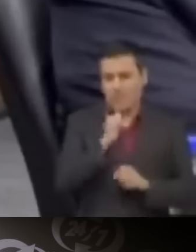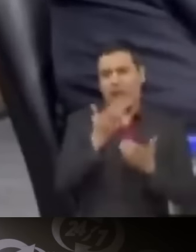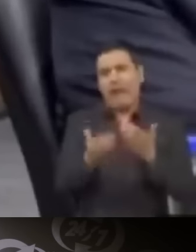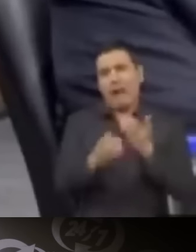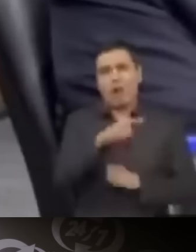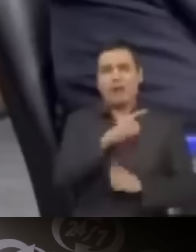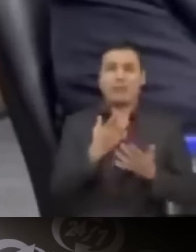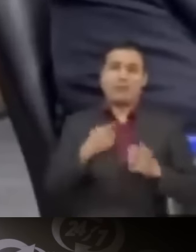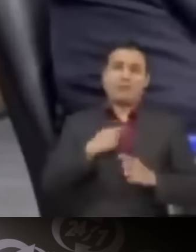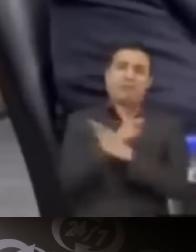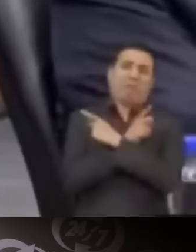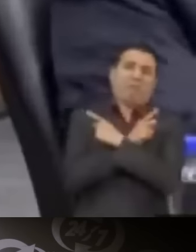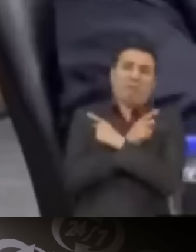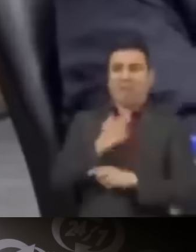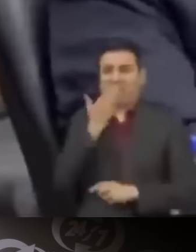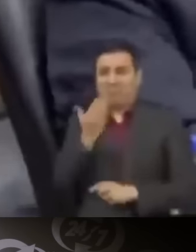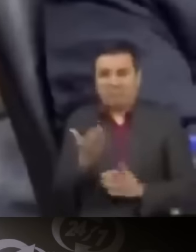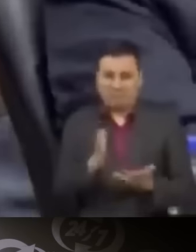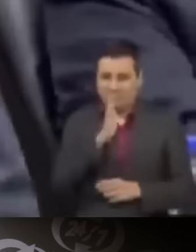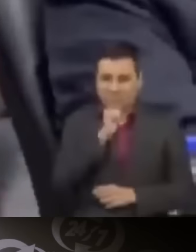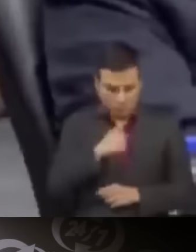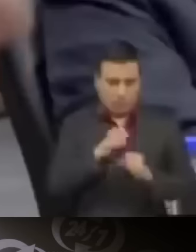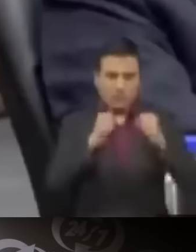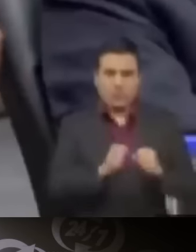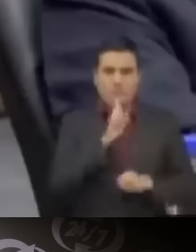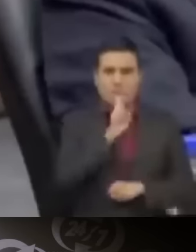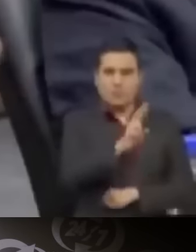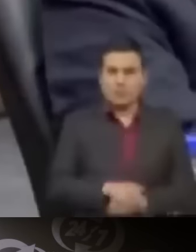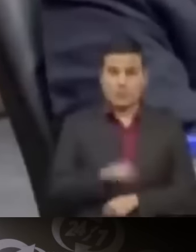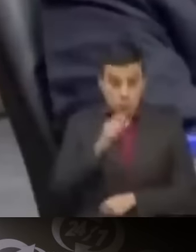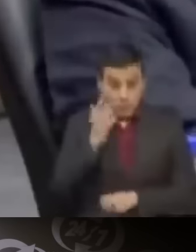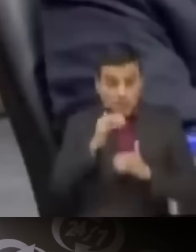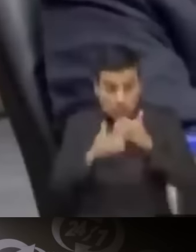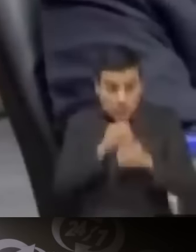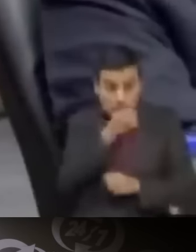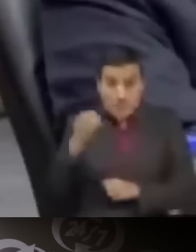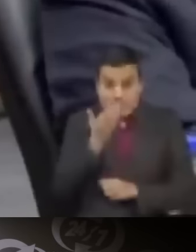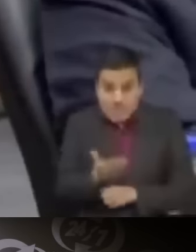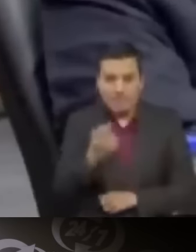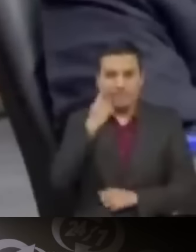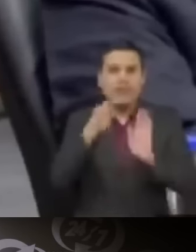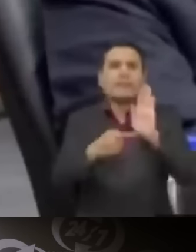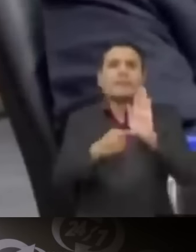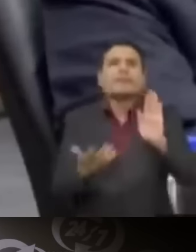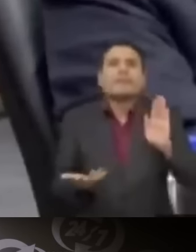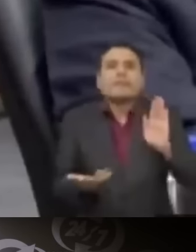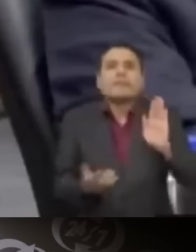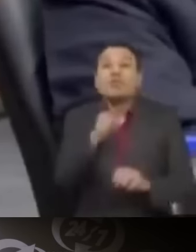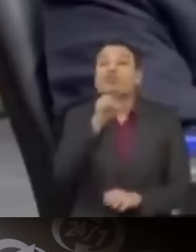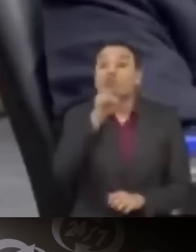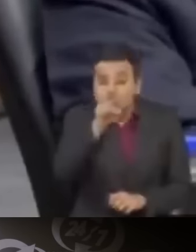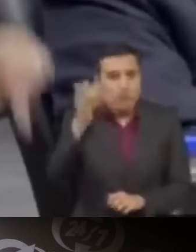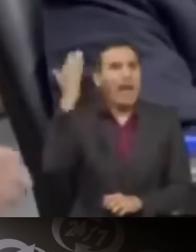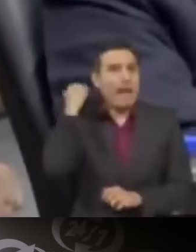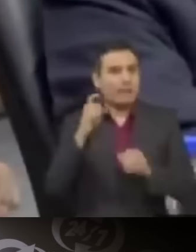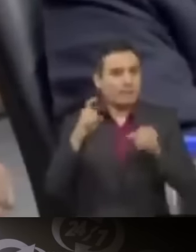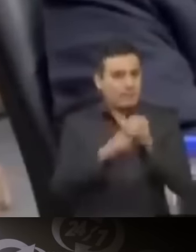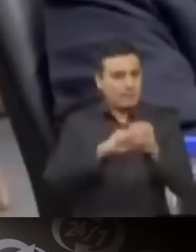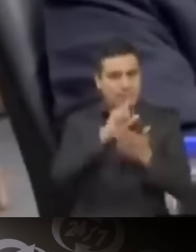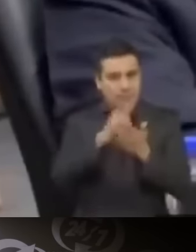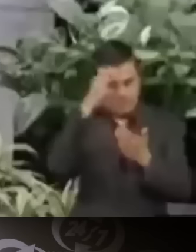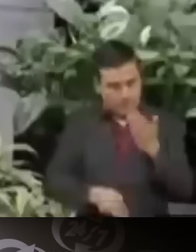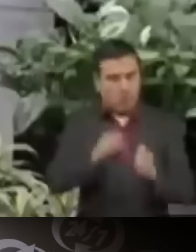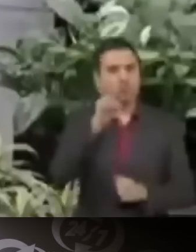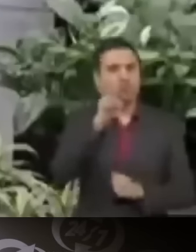ahora a pretender darse baños de pureza. Y te vamos a contestar. Si hablamos de procesos y de contrastes, aquí está el proceso. De que tú usurpaste ese lugar, violaste la